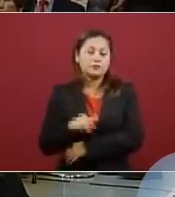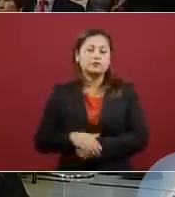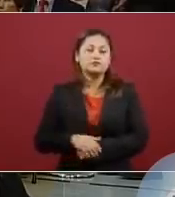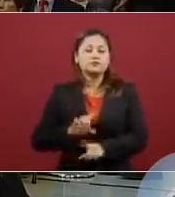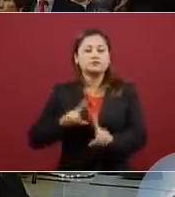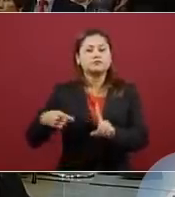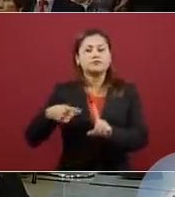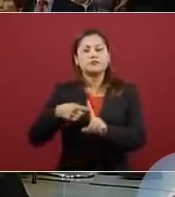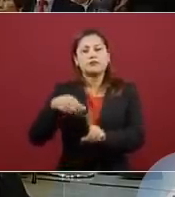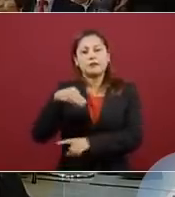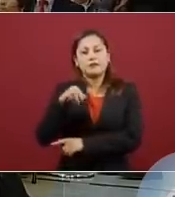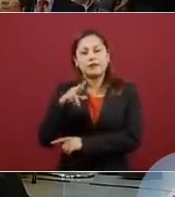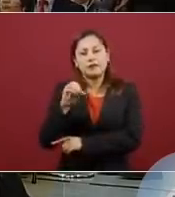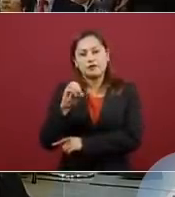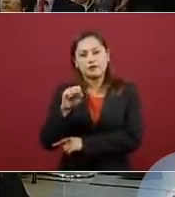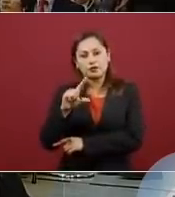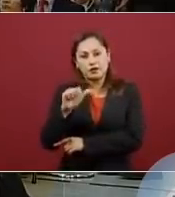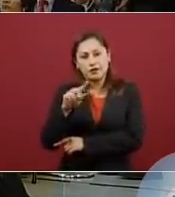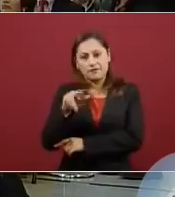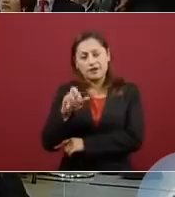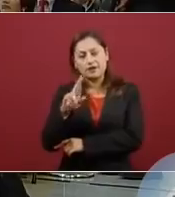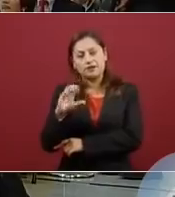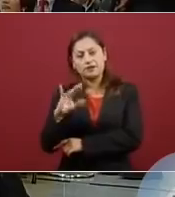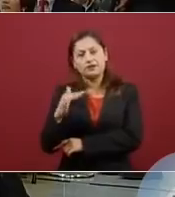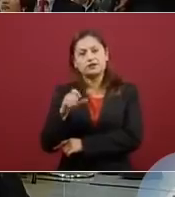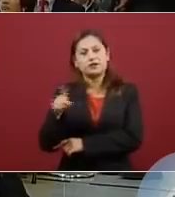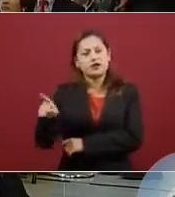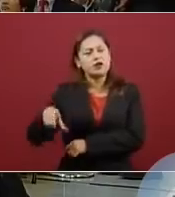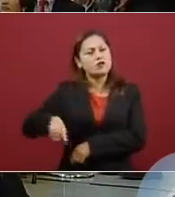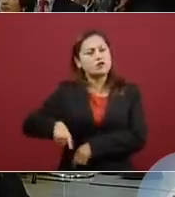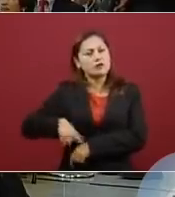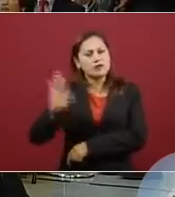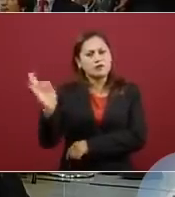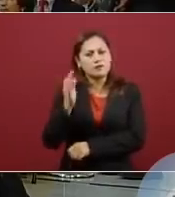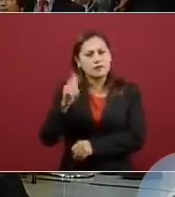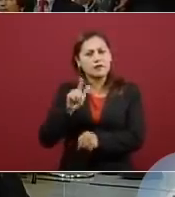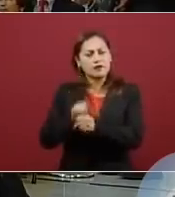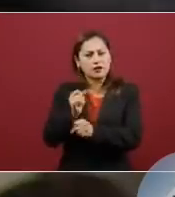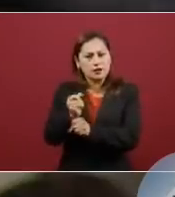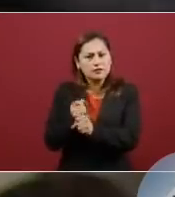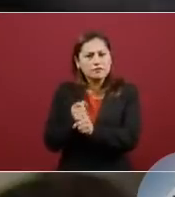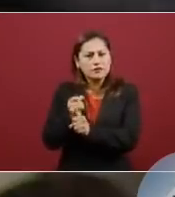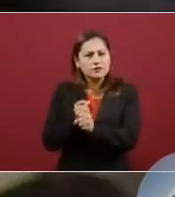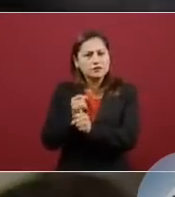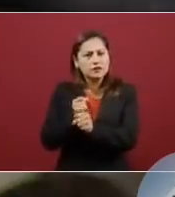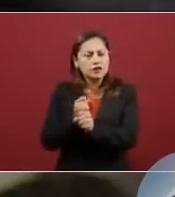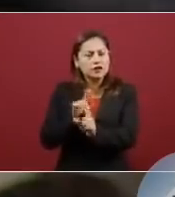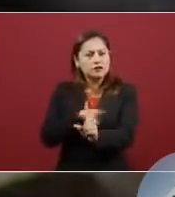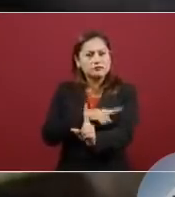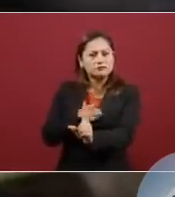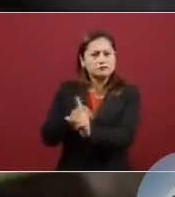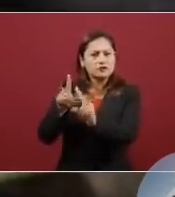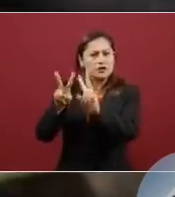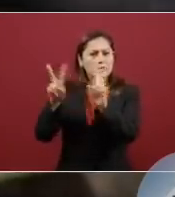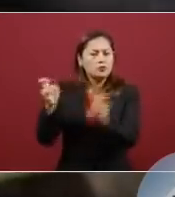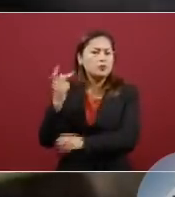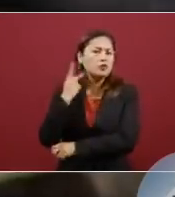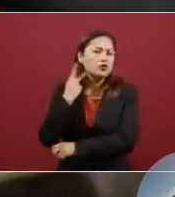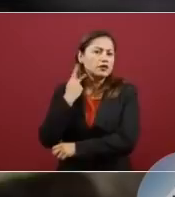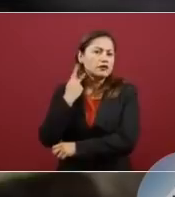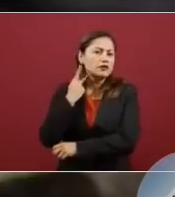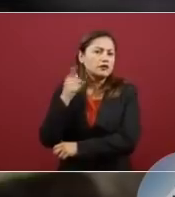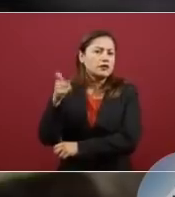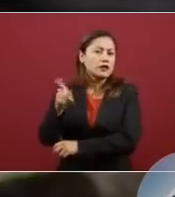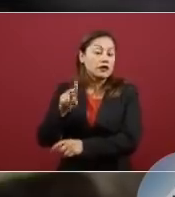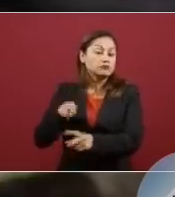Breach si el gobierno federal considera la pertinencia de investigar la supuesta línea política de intervención en su